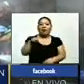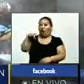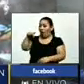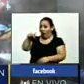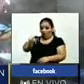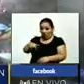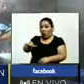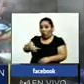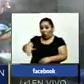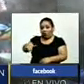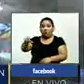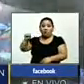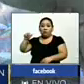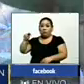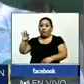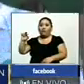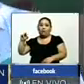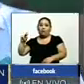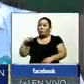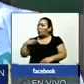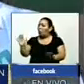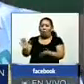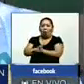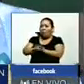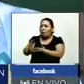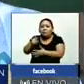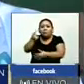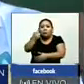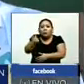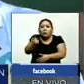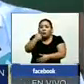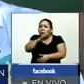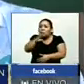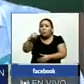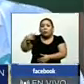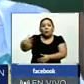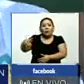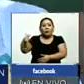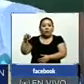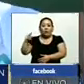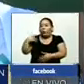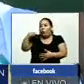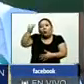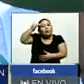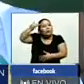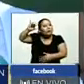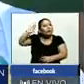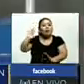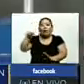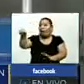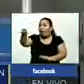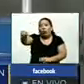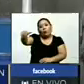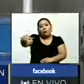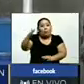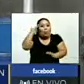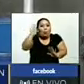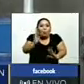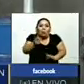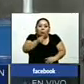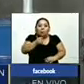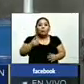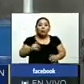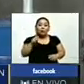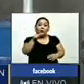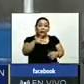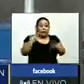en San Francisco Gotera no hemos tenido ni siquiera un caso grave. Solamente, no sé en Morazán, ¿verdad? Porque no manejo los datos. A pesar de los esfuerzos